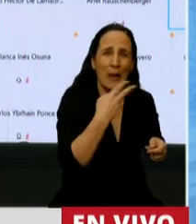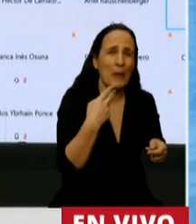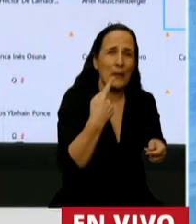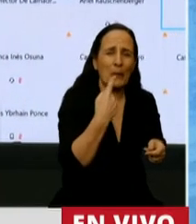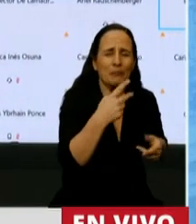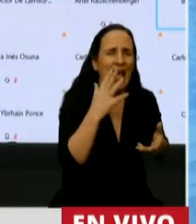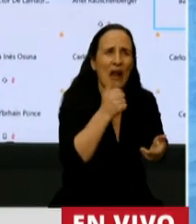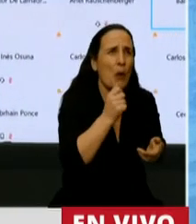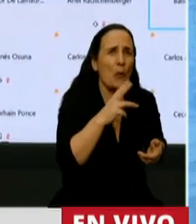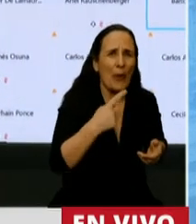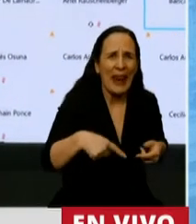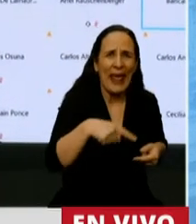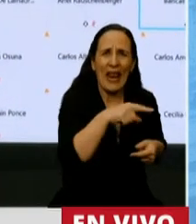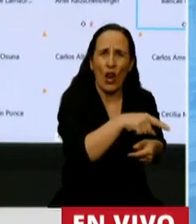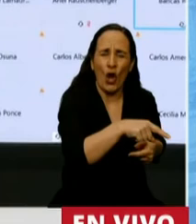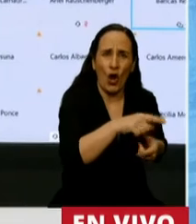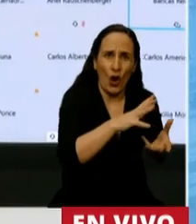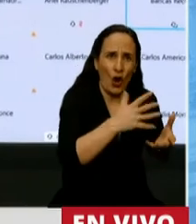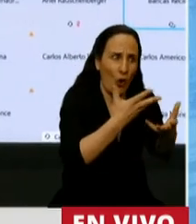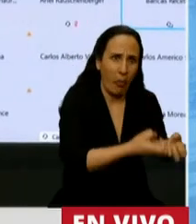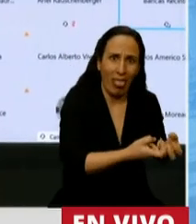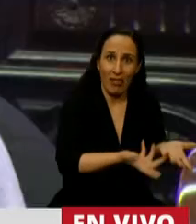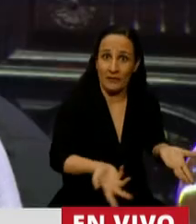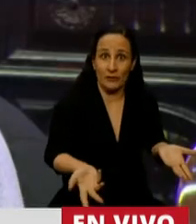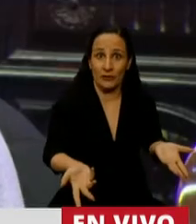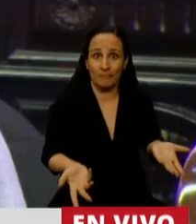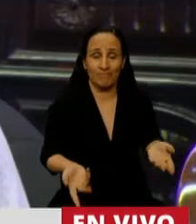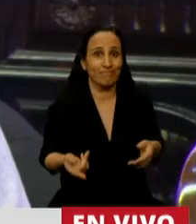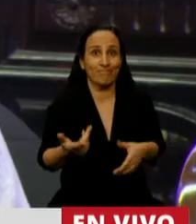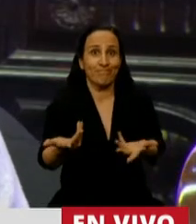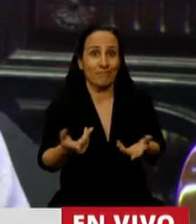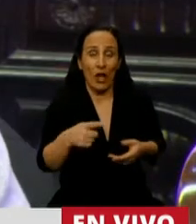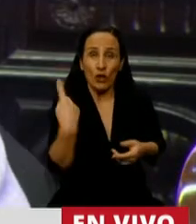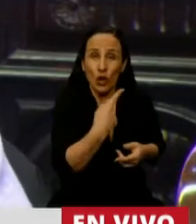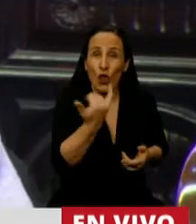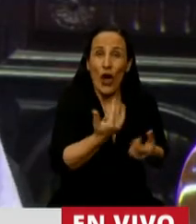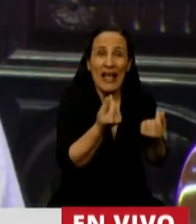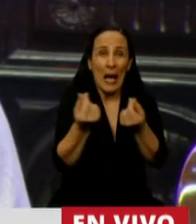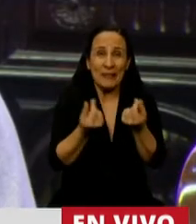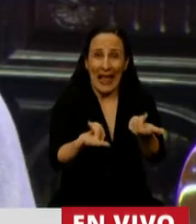lo mismo no se puede hacer eso contra el capital porque todo el mundo tiene capital hasta el más pobre tiene capital